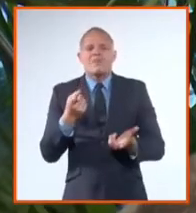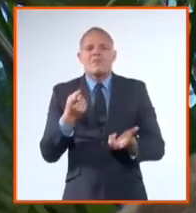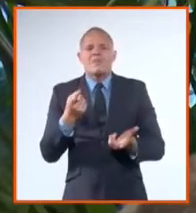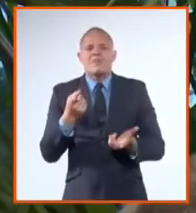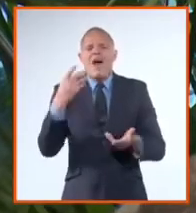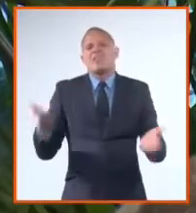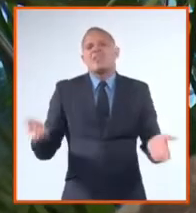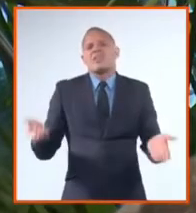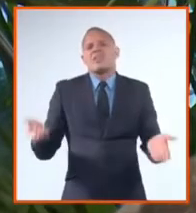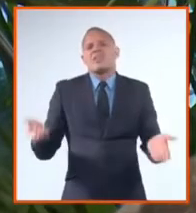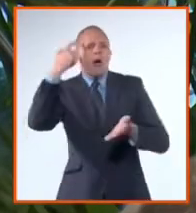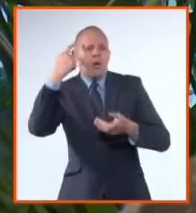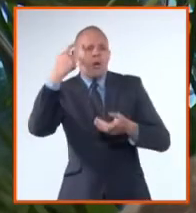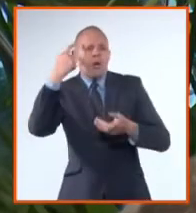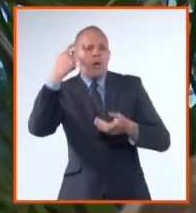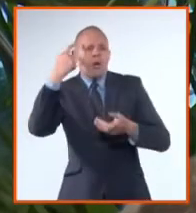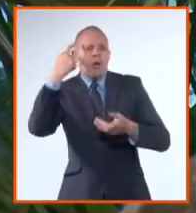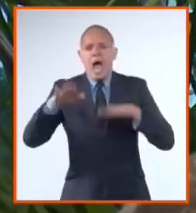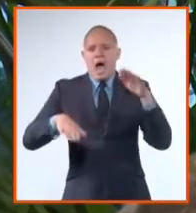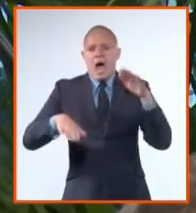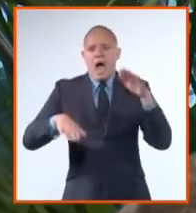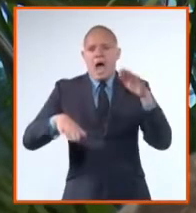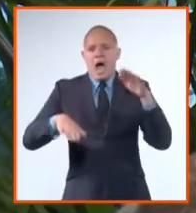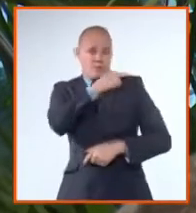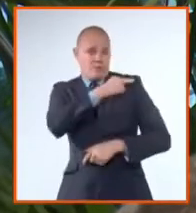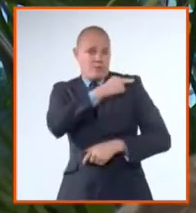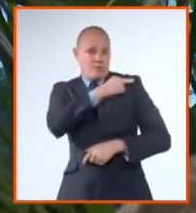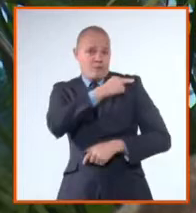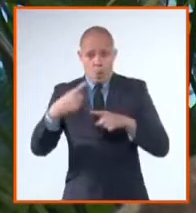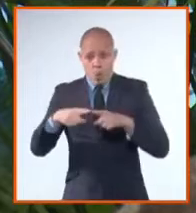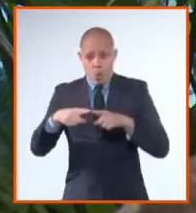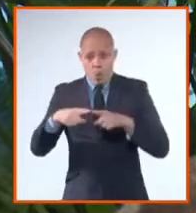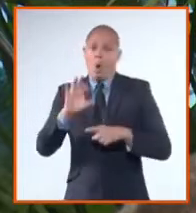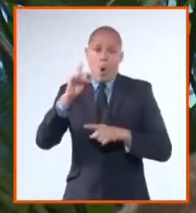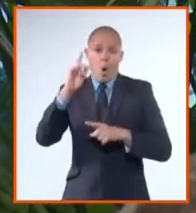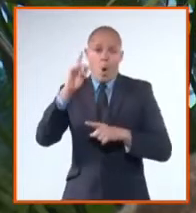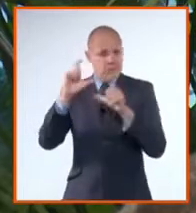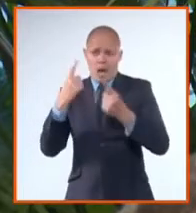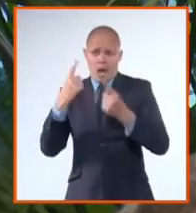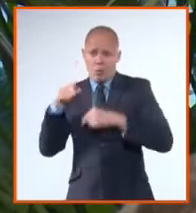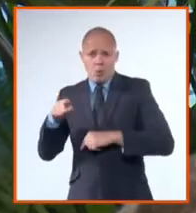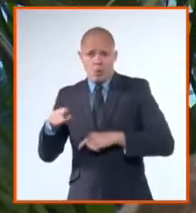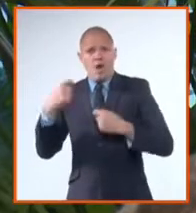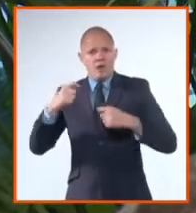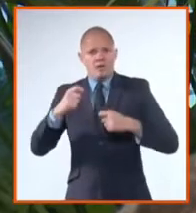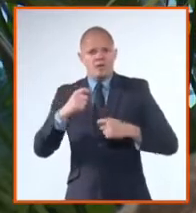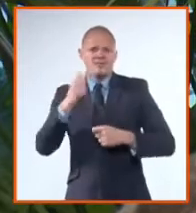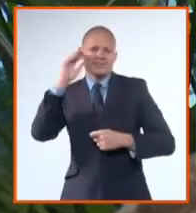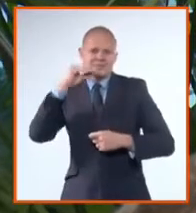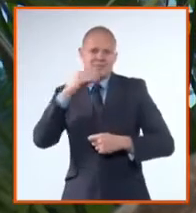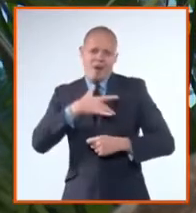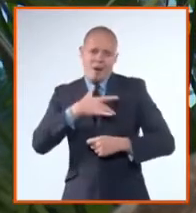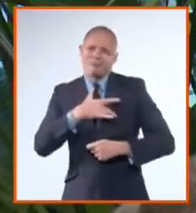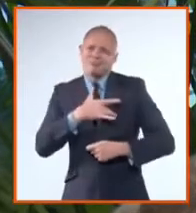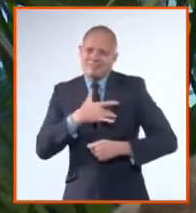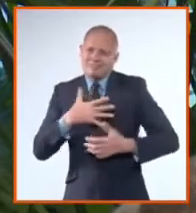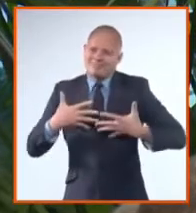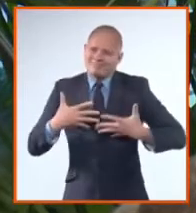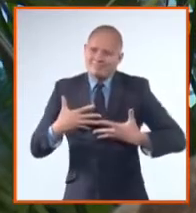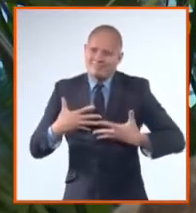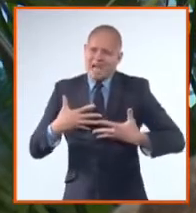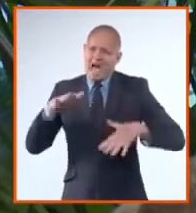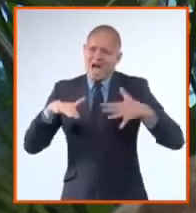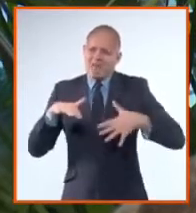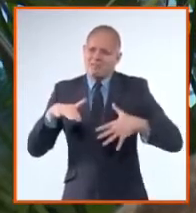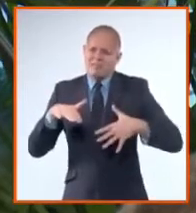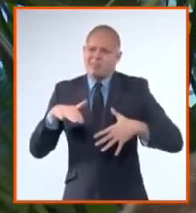de sensibilidad y de comprensión del papel de la ciencia. Y nos crea porque el